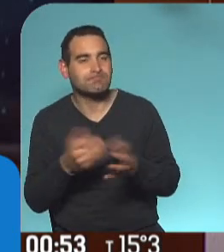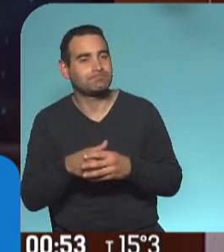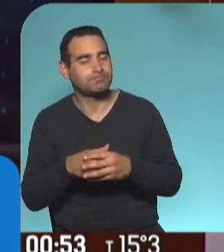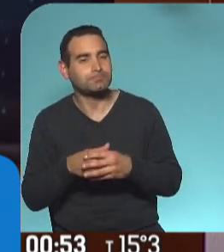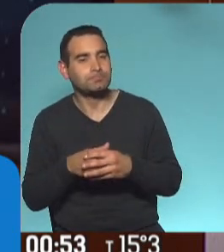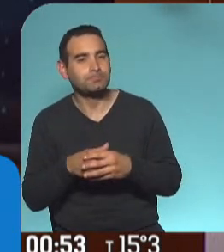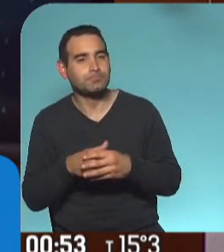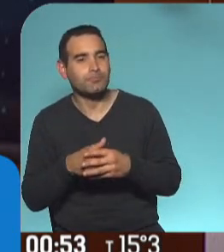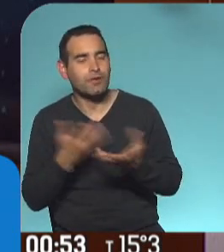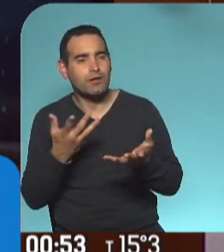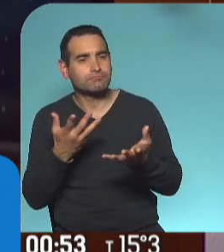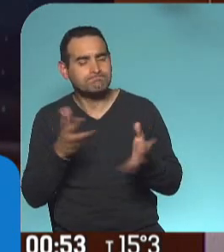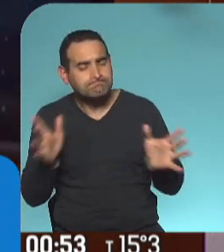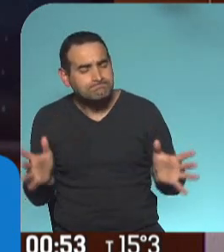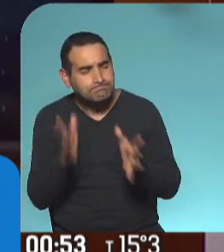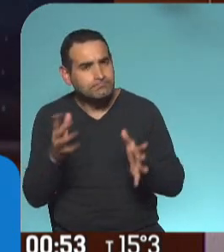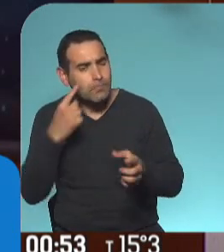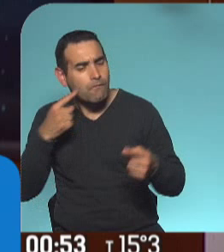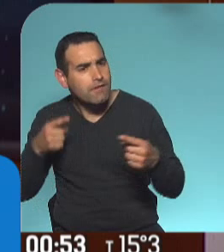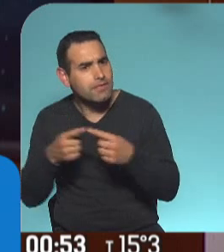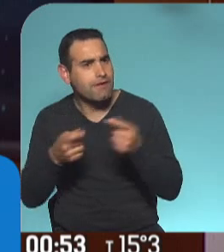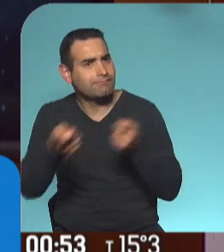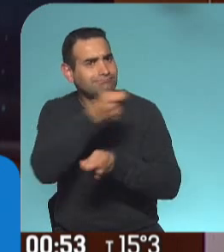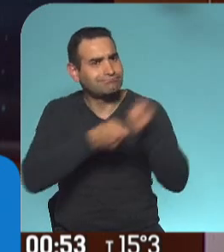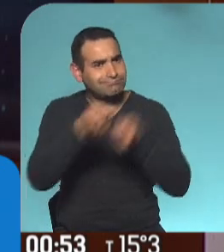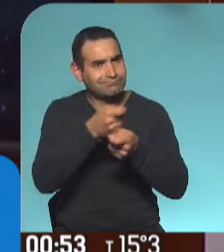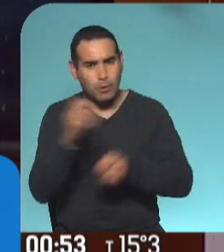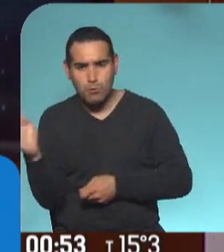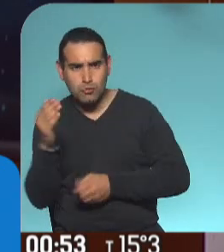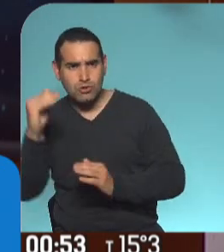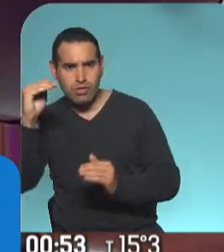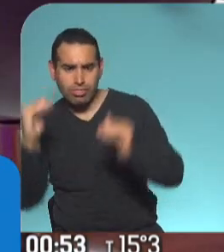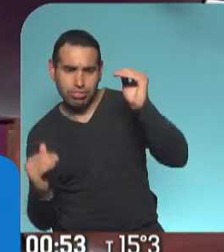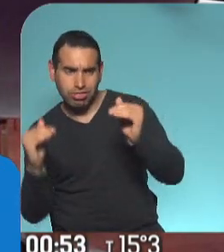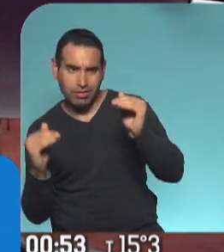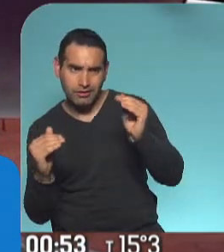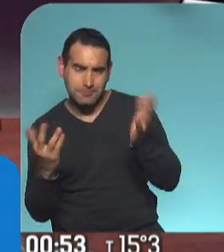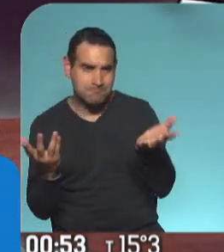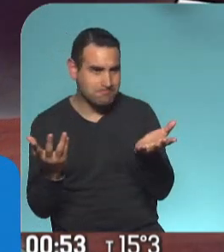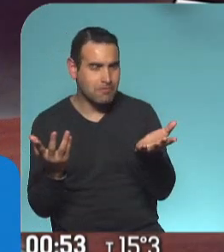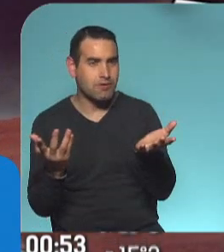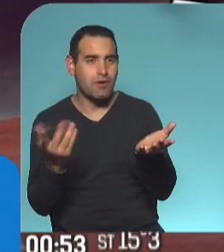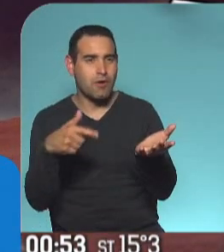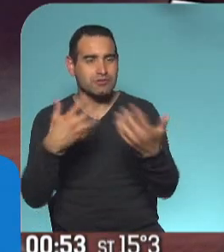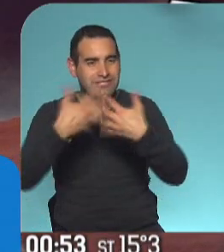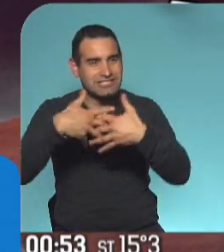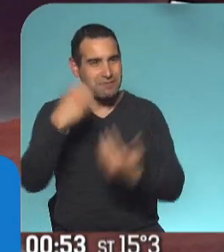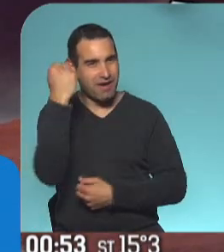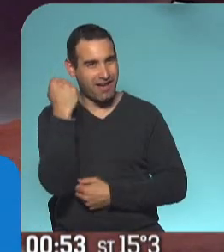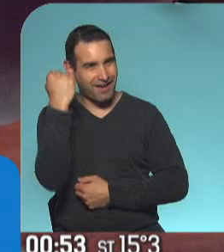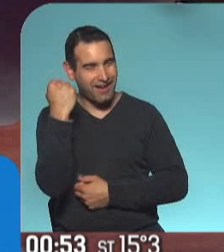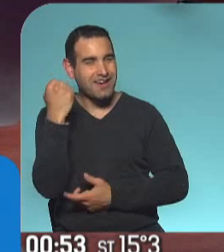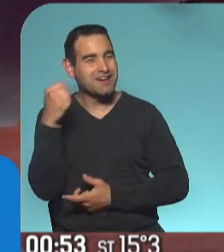que prioriza lo financiero por sobre lo productivo que las reglas de juego del sistema financiero